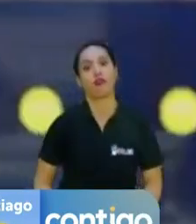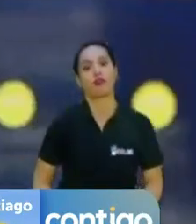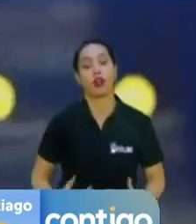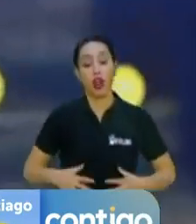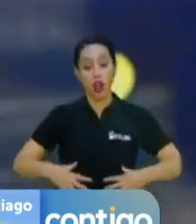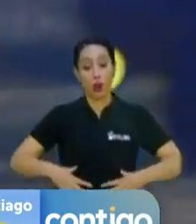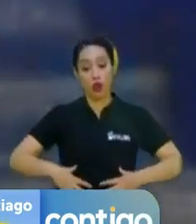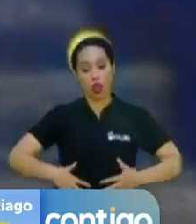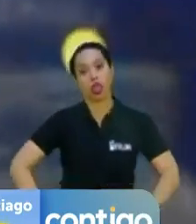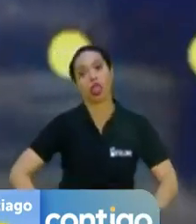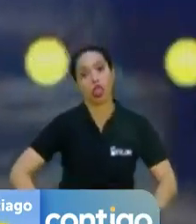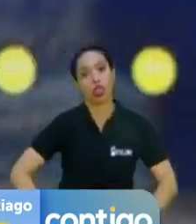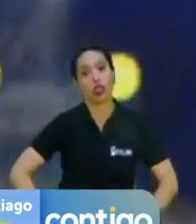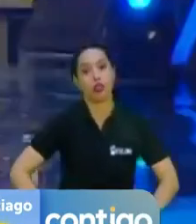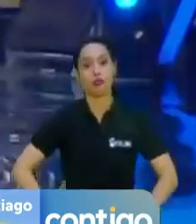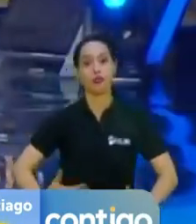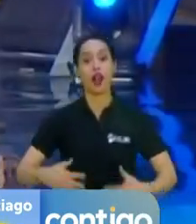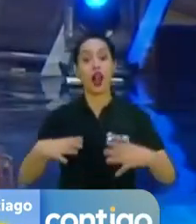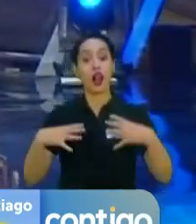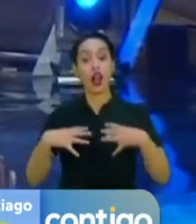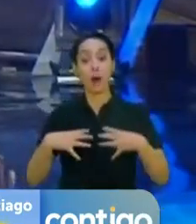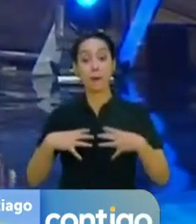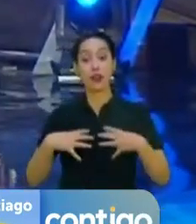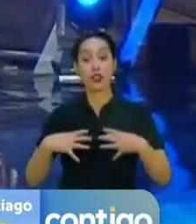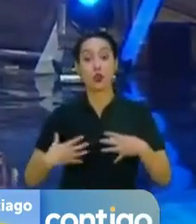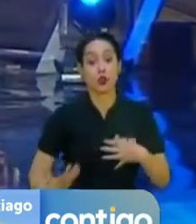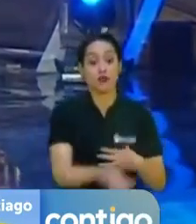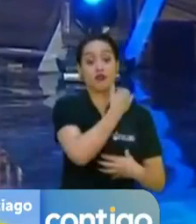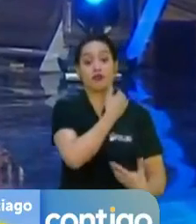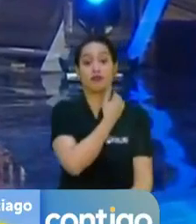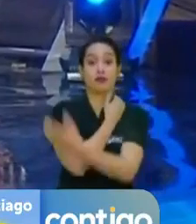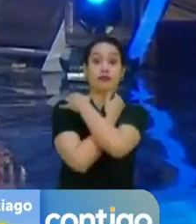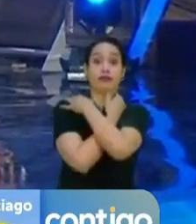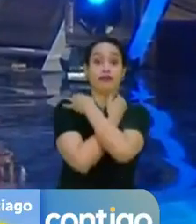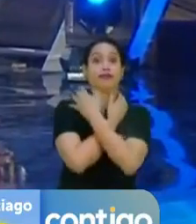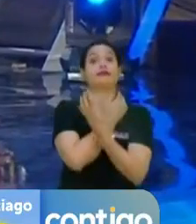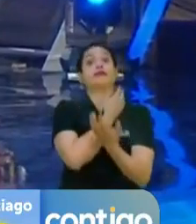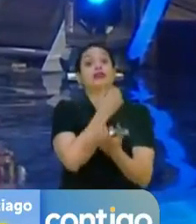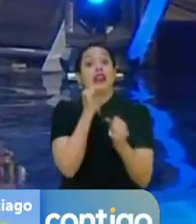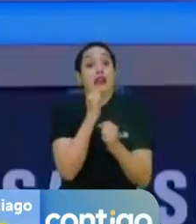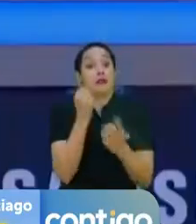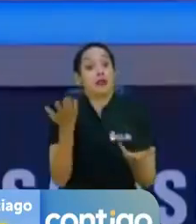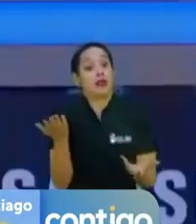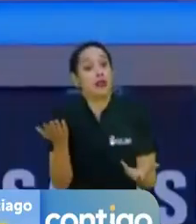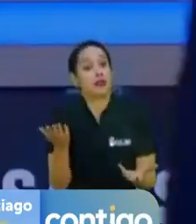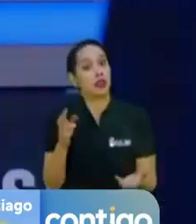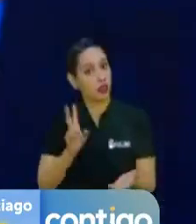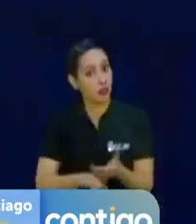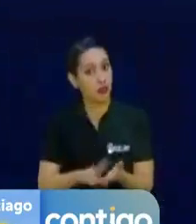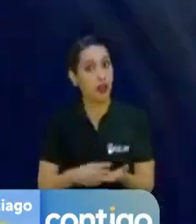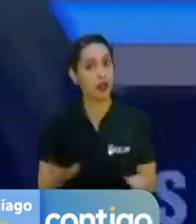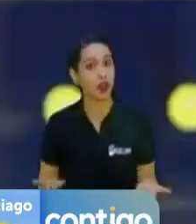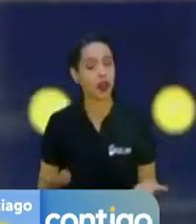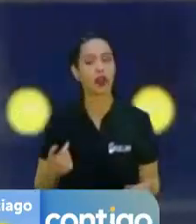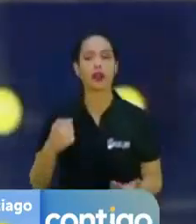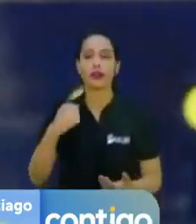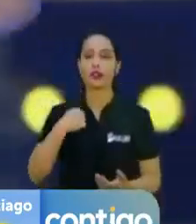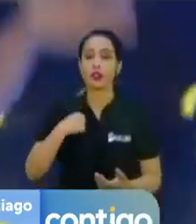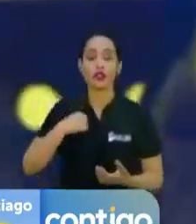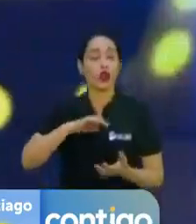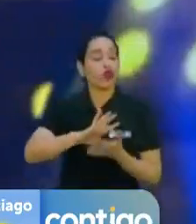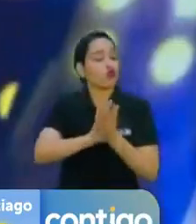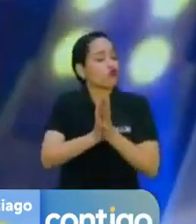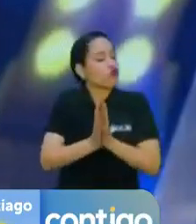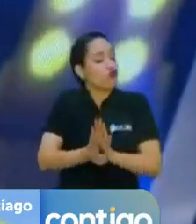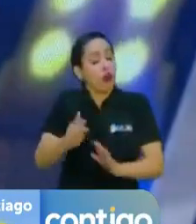Pamela Leiva, por otro lado, es una de las grandes novedades de este año. Luego de recorrer teatros, bares y podcasts con sus rutinas, ahora se